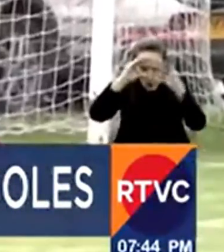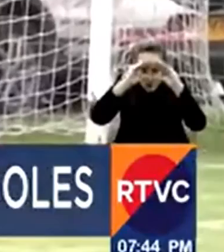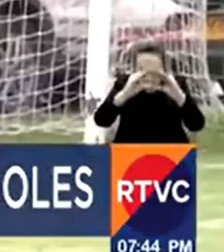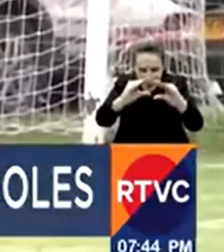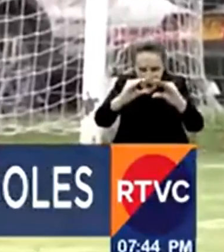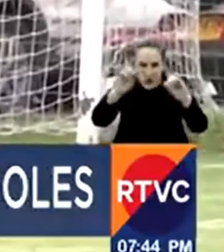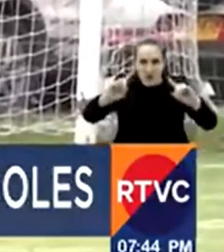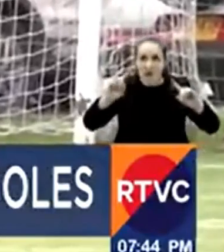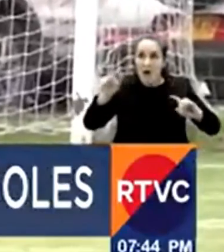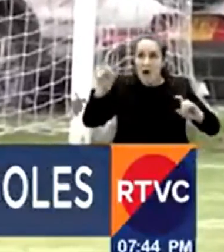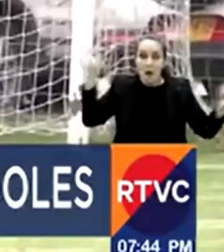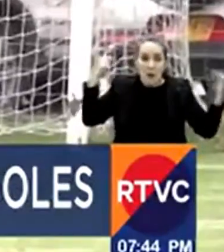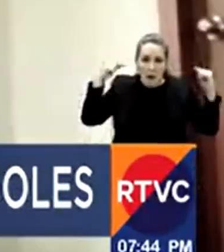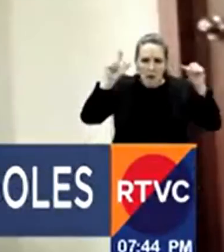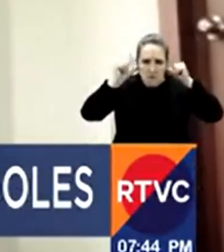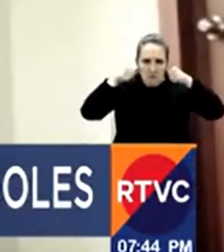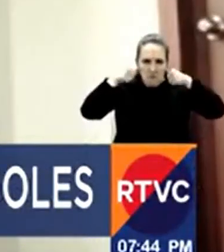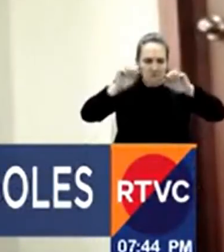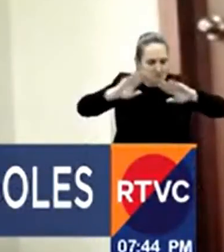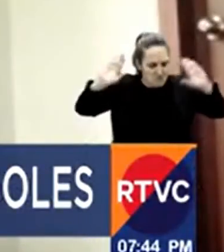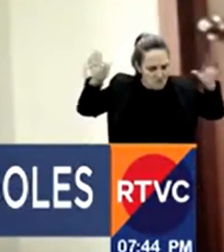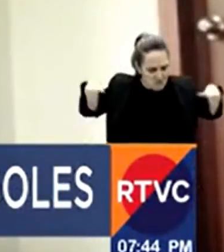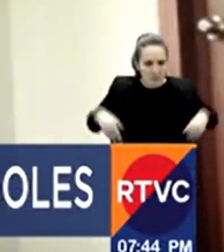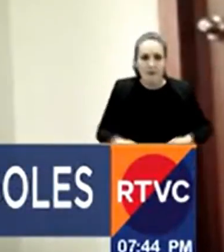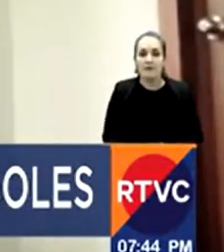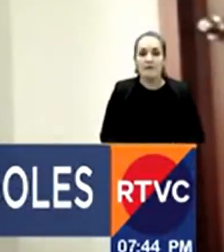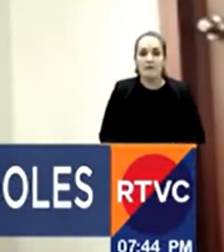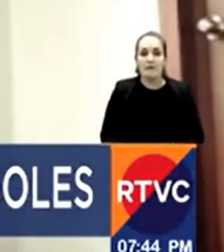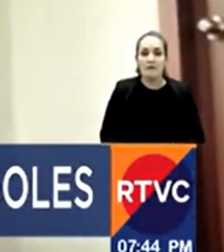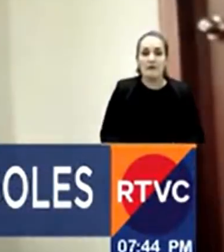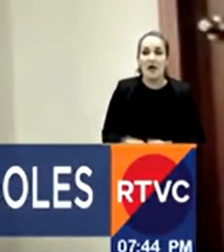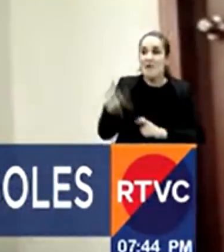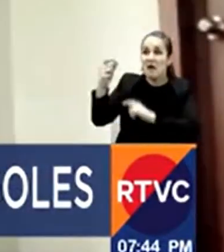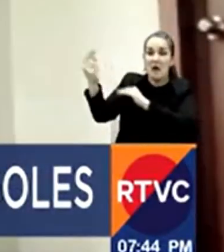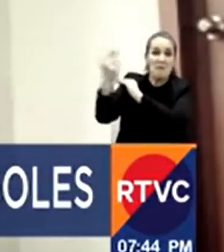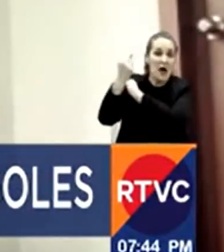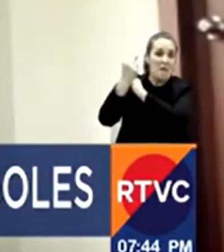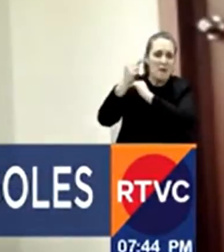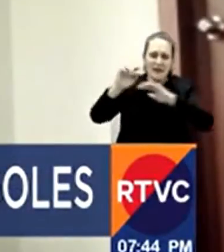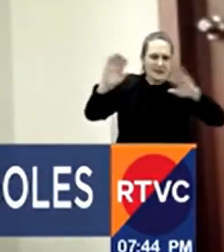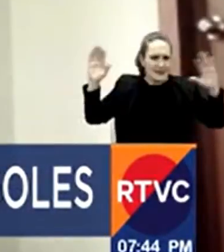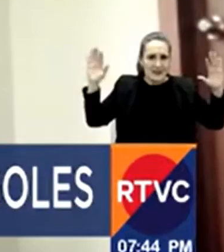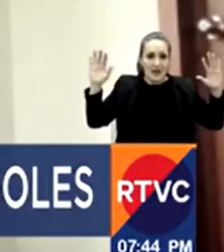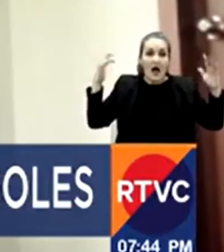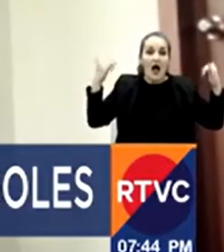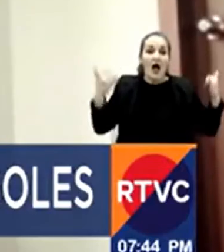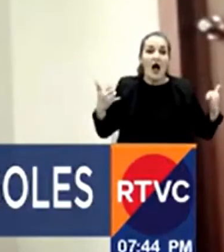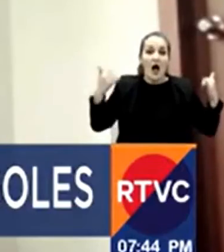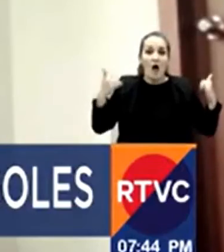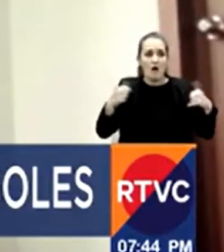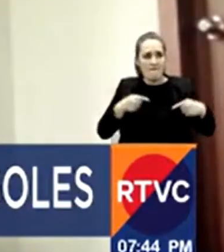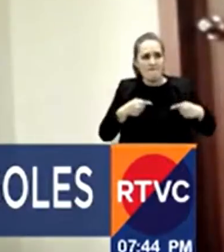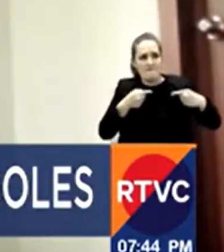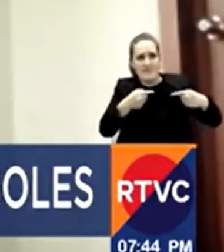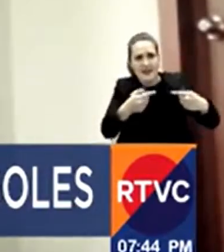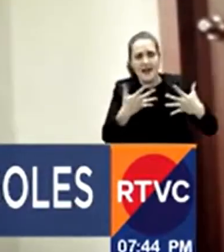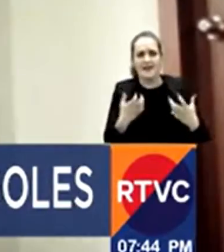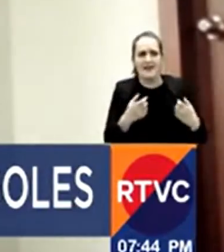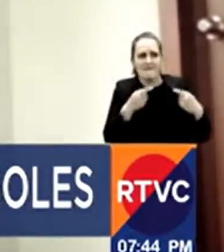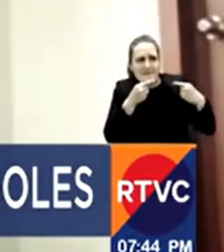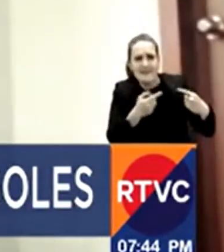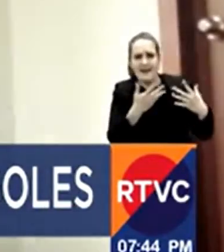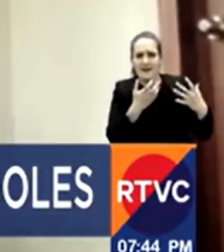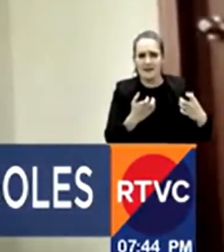oídos sordos a palabras necias. Es un falso líder, pero ha jugado 3 finales o ha estado ahí siendo protagonista en los